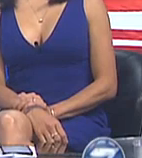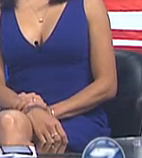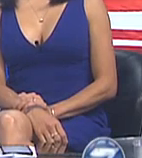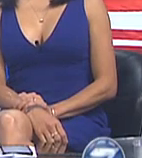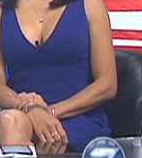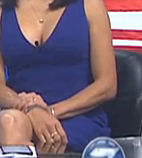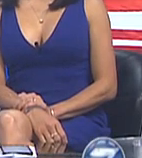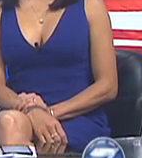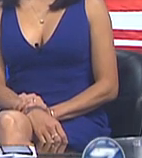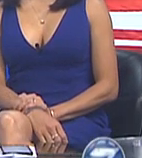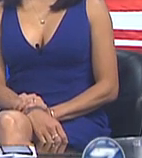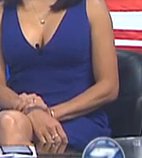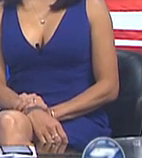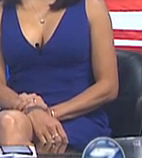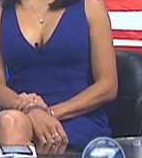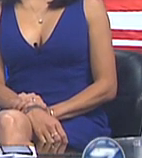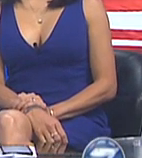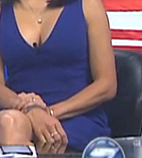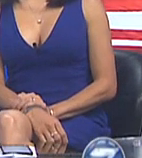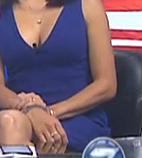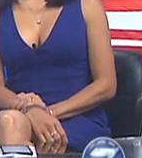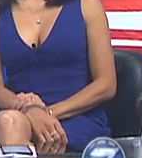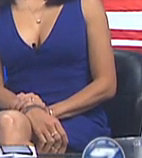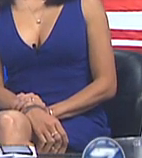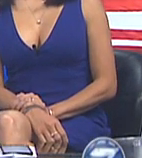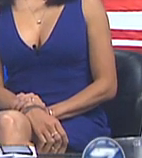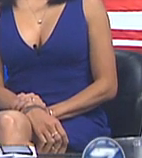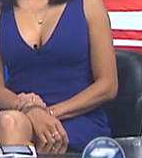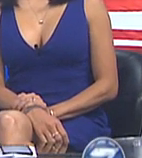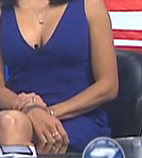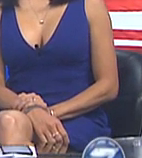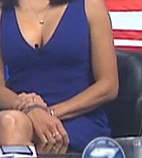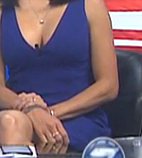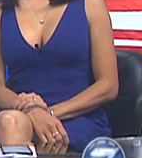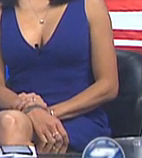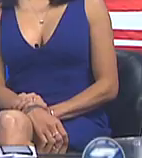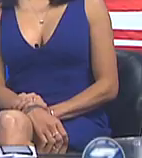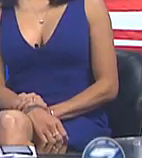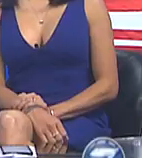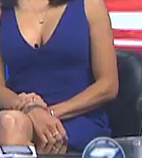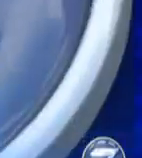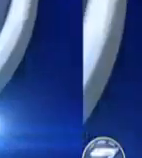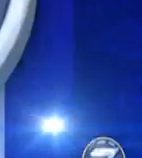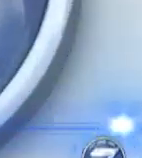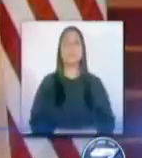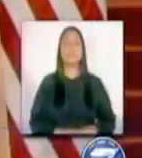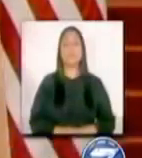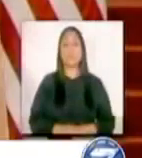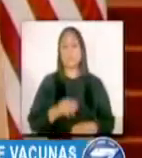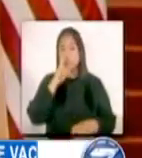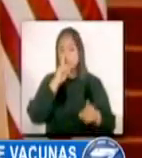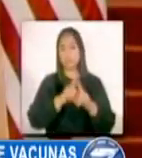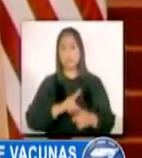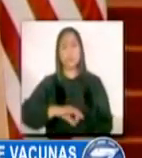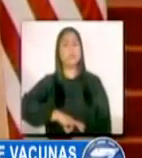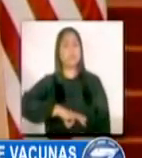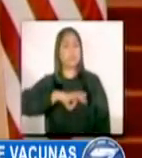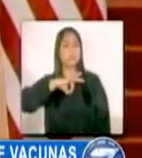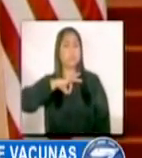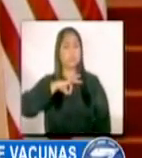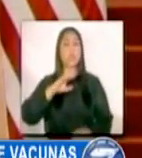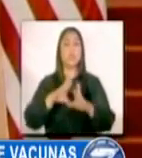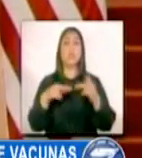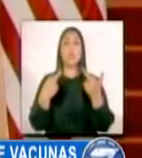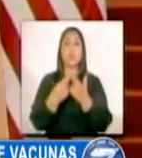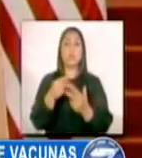A continuación, escucharemos al secretario de Seguridad de los Estados Unidos, el señor Mallorca. Ayer tuve el privilegio reunirme